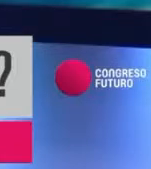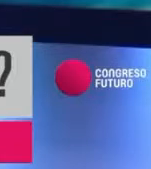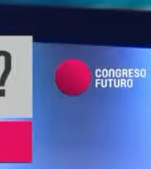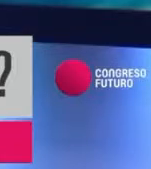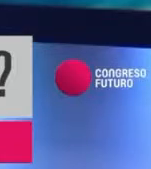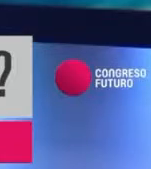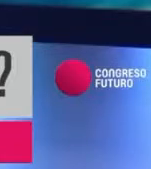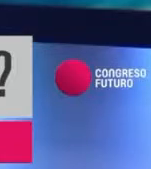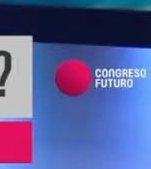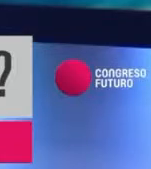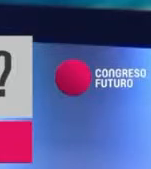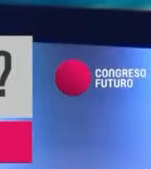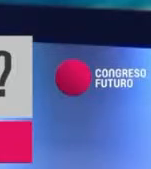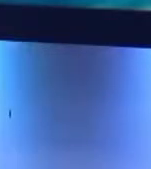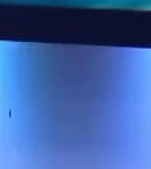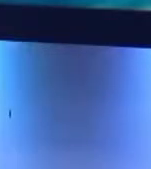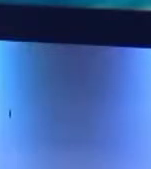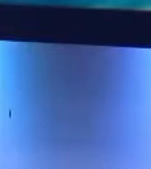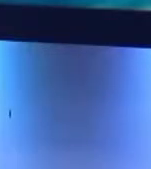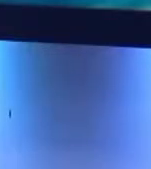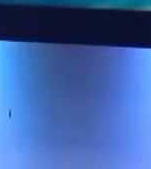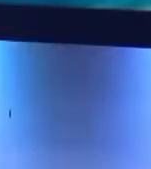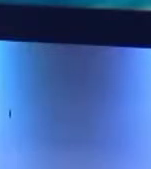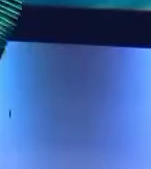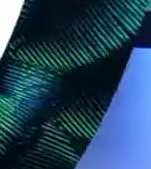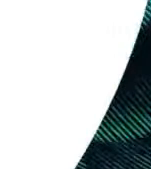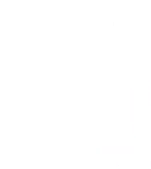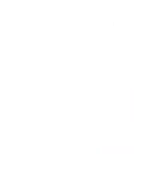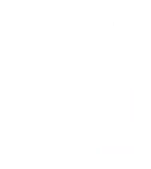gobierno. Vamos a conocer entonces Diálogos 2.